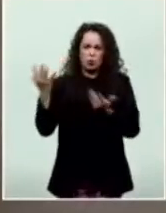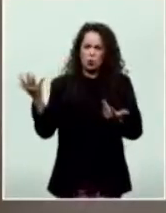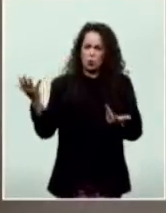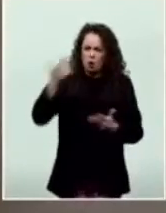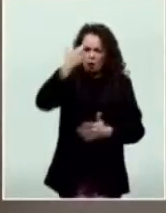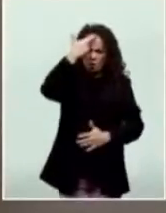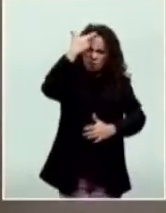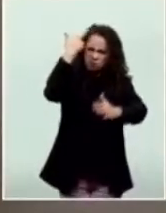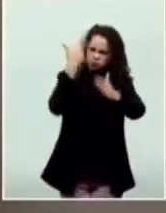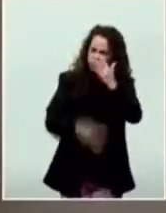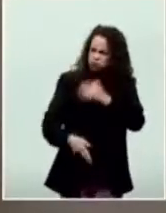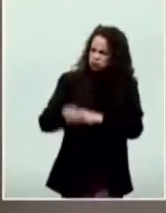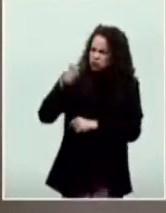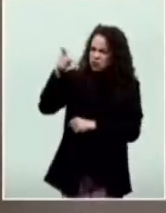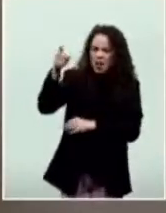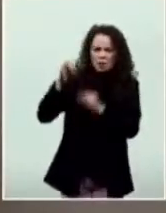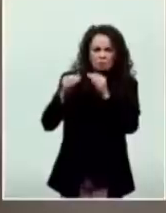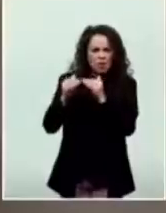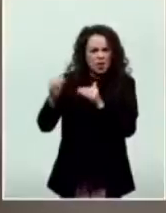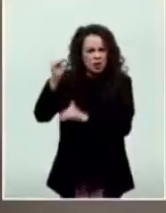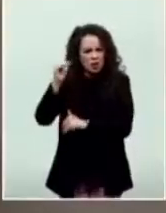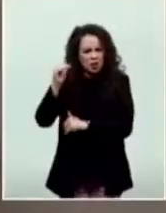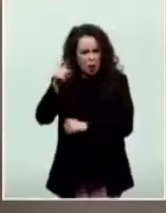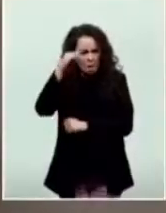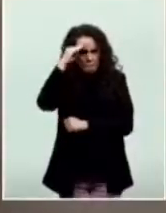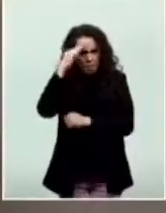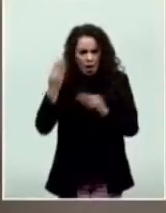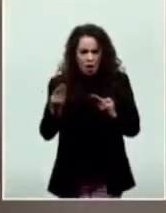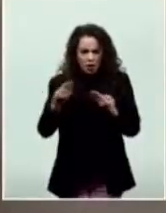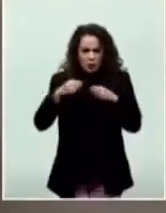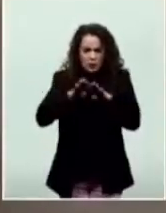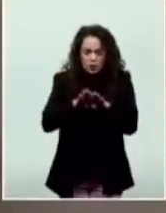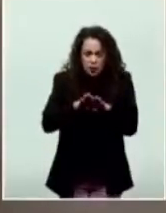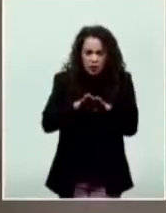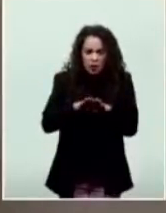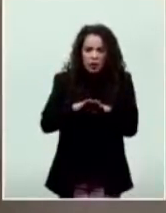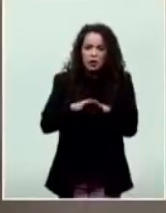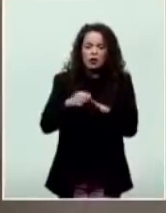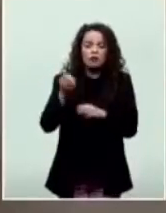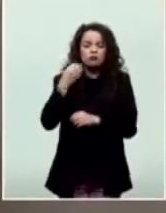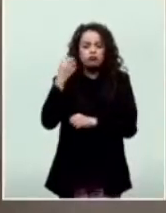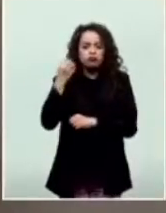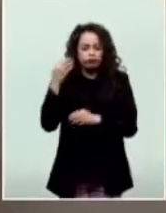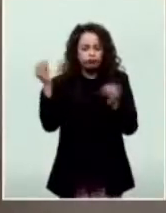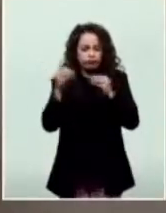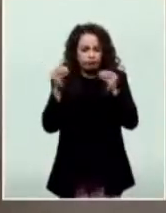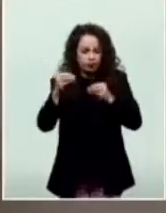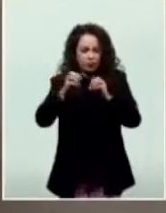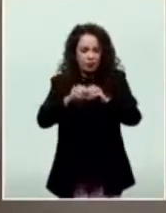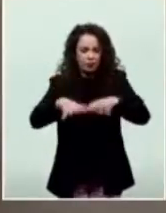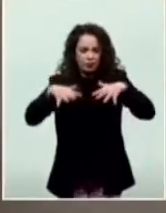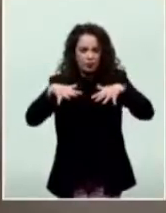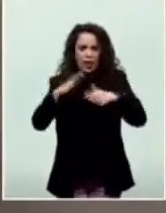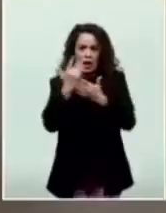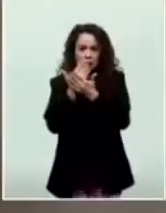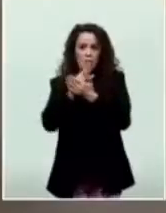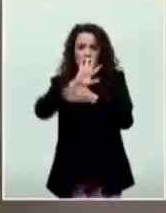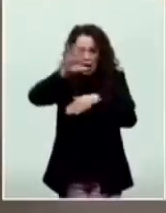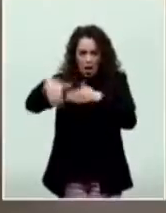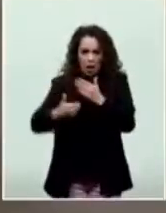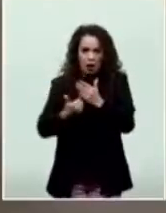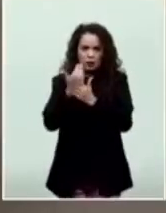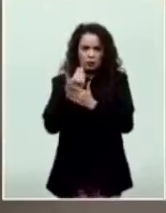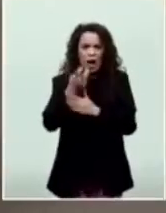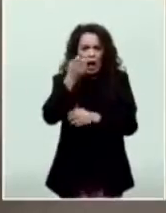ministros. Pensar que porque levantamos una sesión, porque hay un problema de protocolo sanitario, eso implique que al día siguiente van a